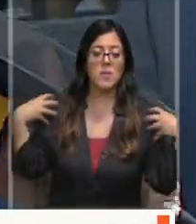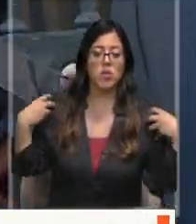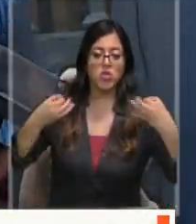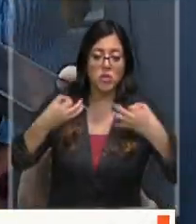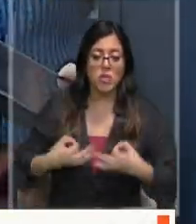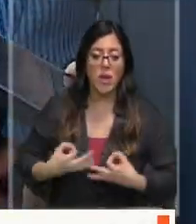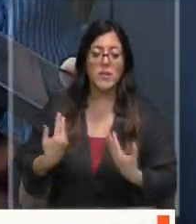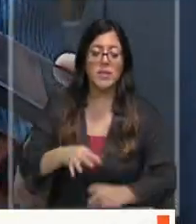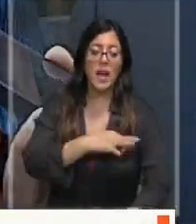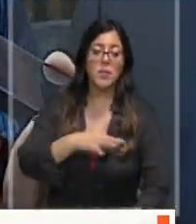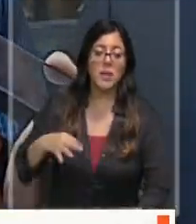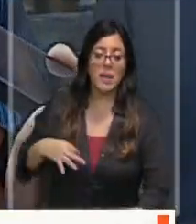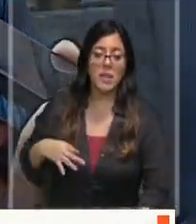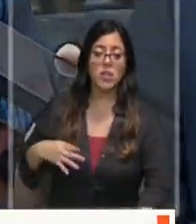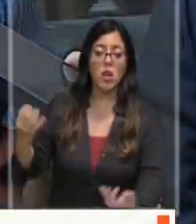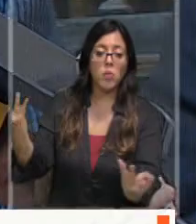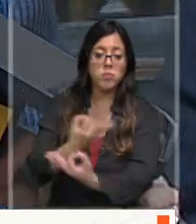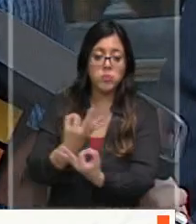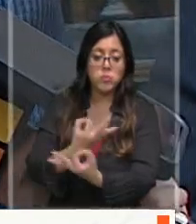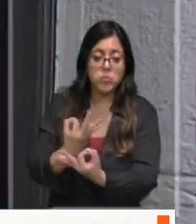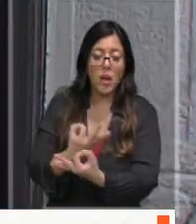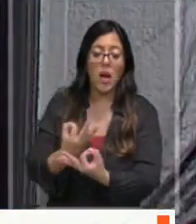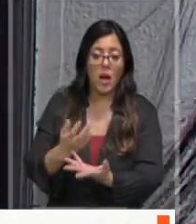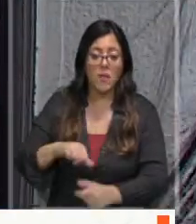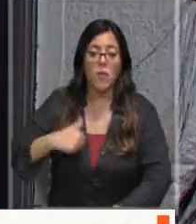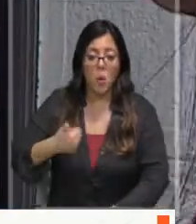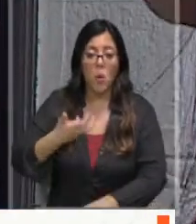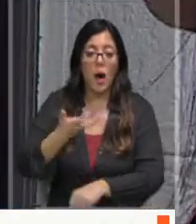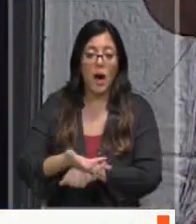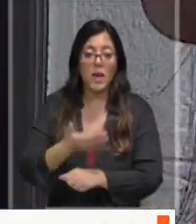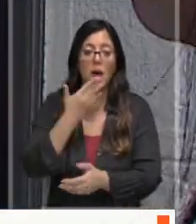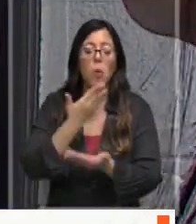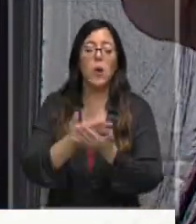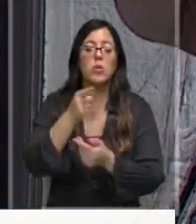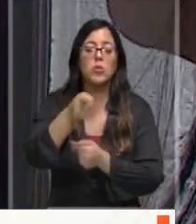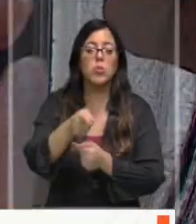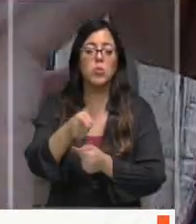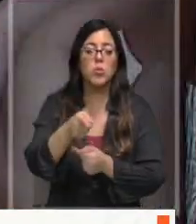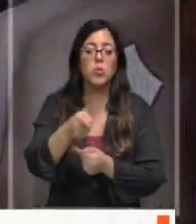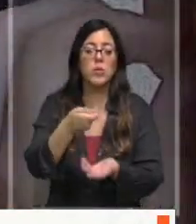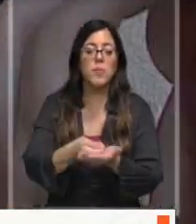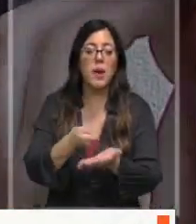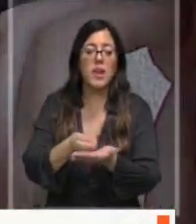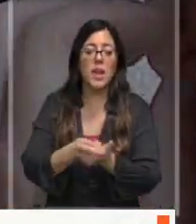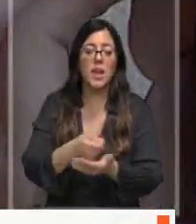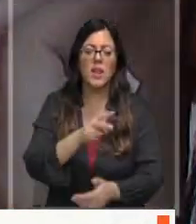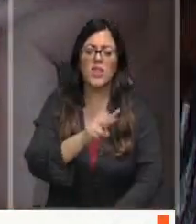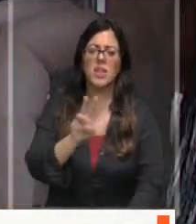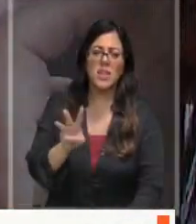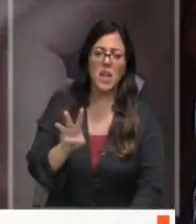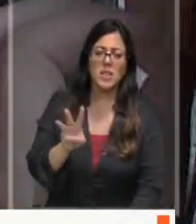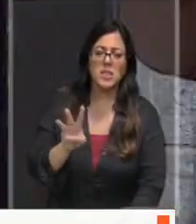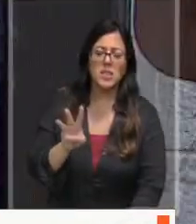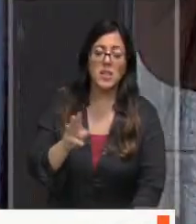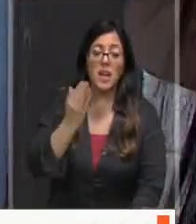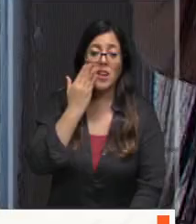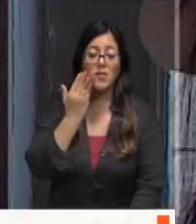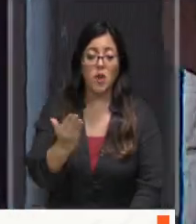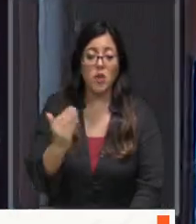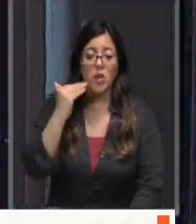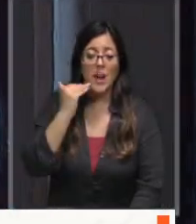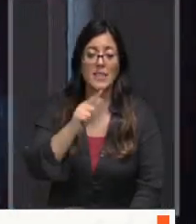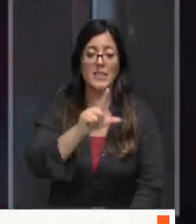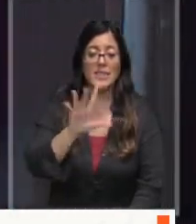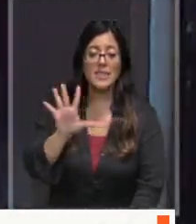el ministro nos ha señalado que existe una muy buena disposición. ¿Cuándo le toca a usted que le pague? 23, parece. El bono es de casi